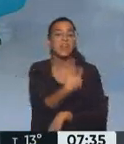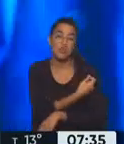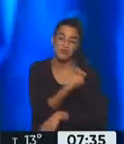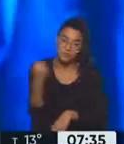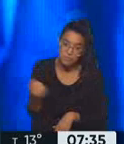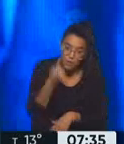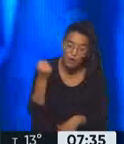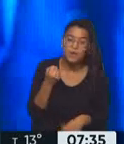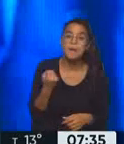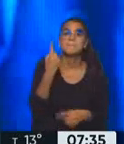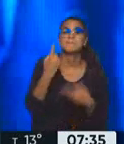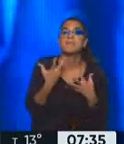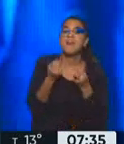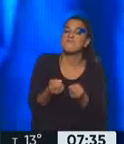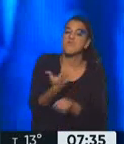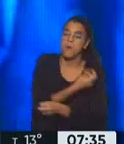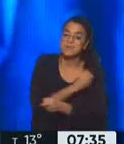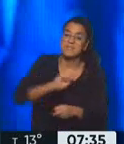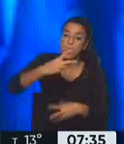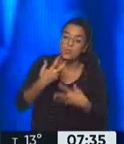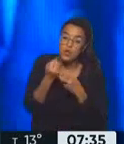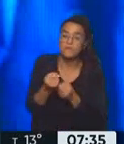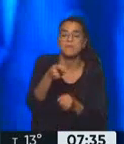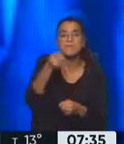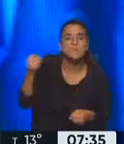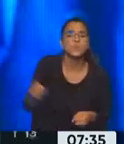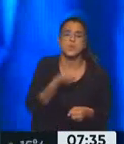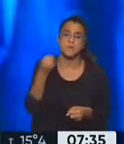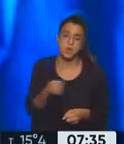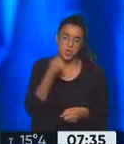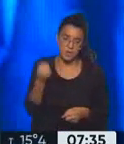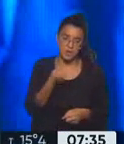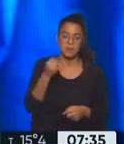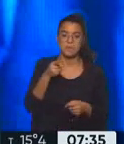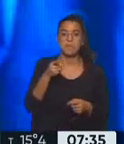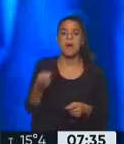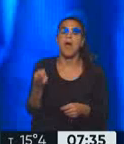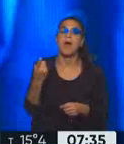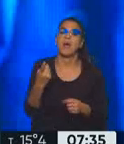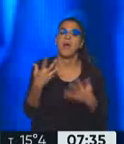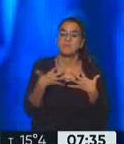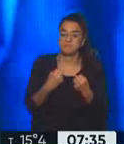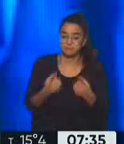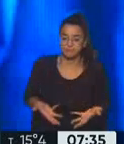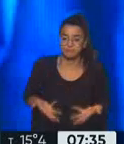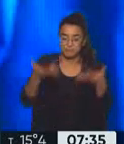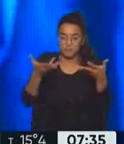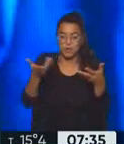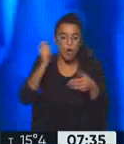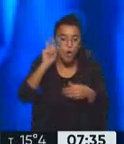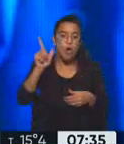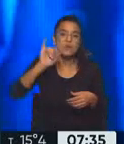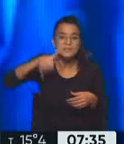o primer refuerzo y el segundo refuerzo son muy importantes para elevar los niveles de anticuerpos y lograr